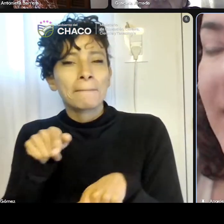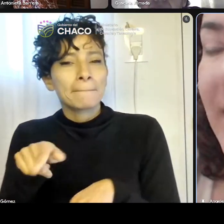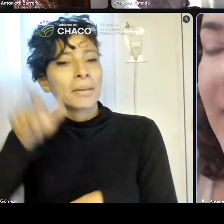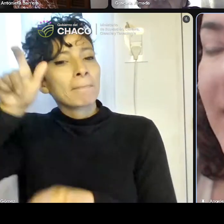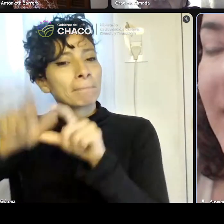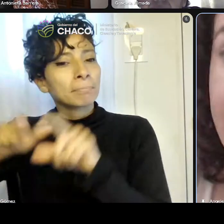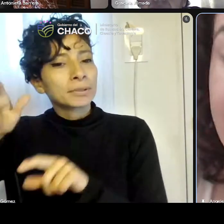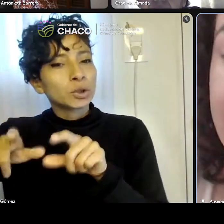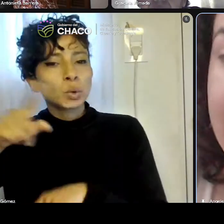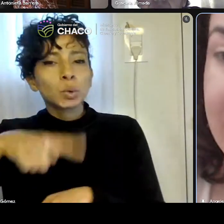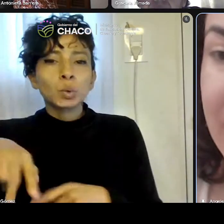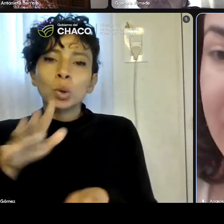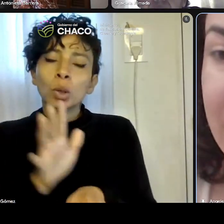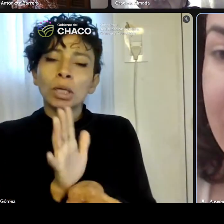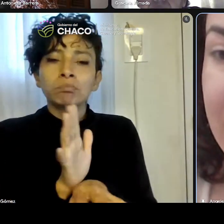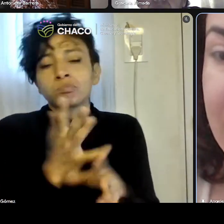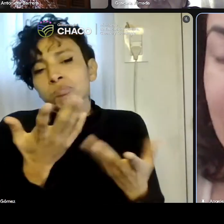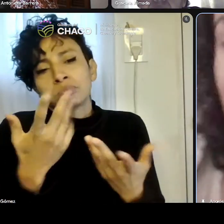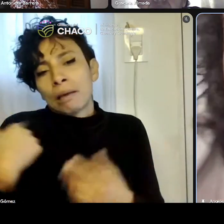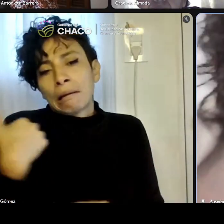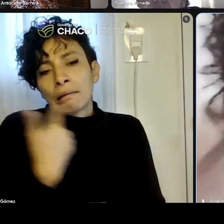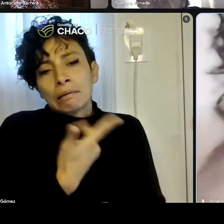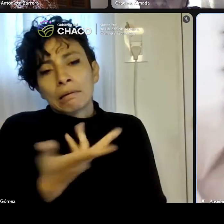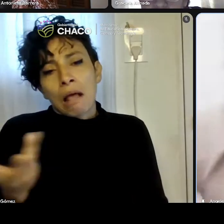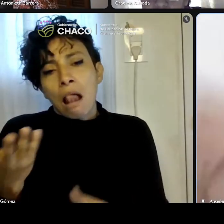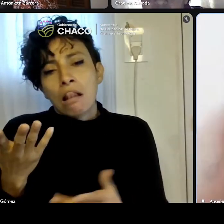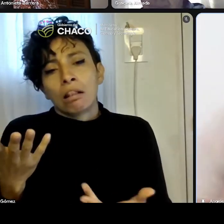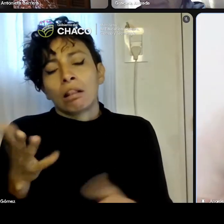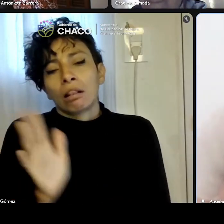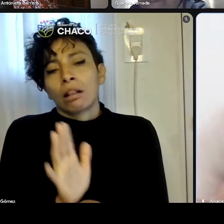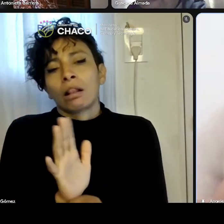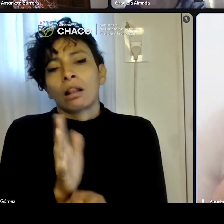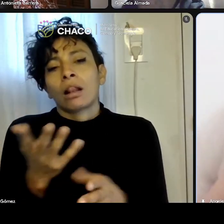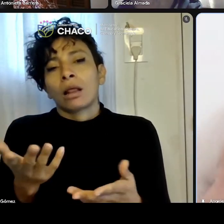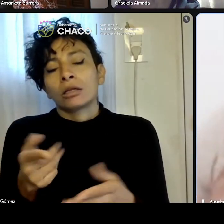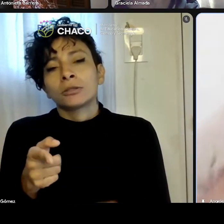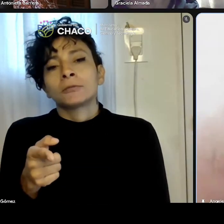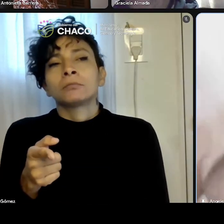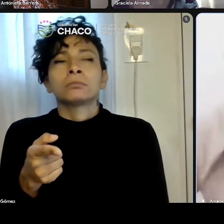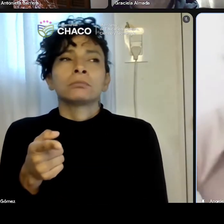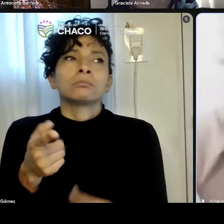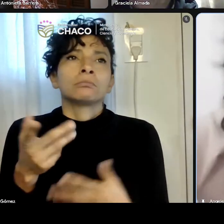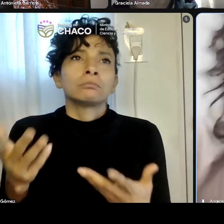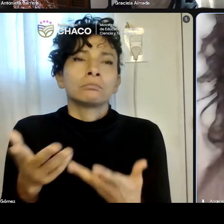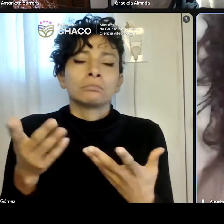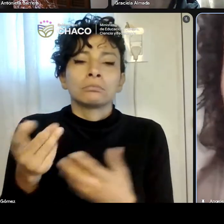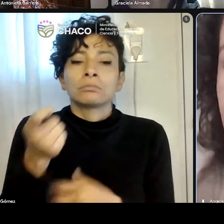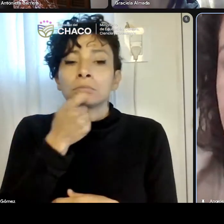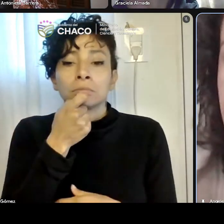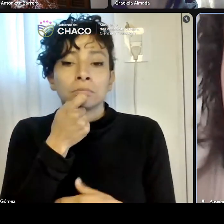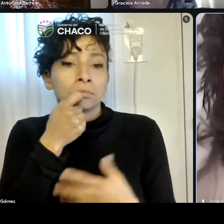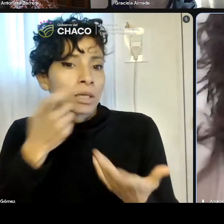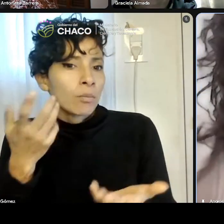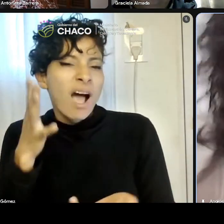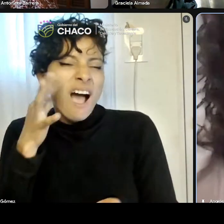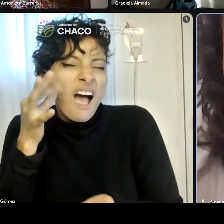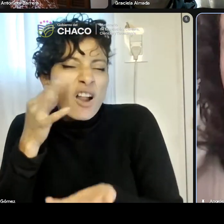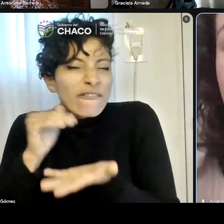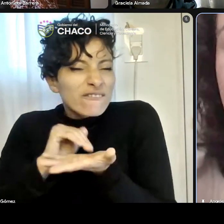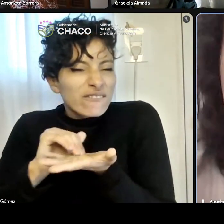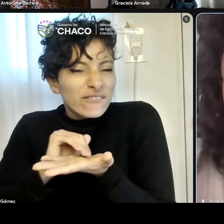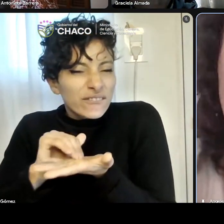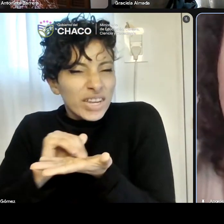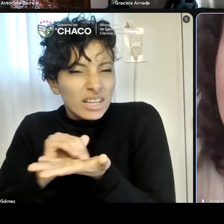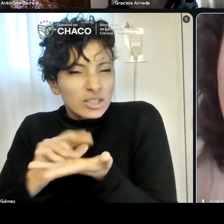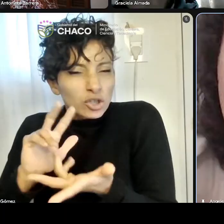de diferentes comunidades, cómo se necesita por ahí un bagaje básico de la